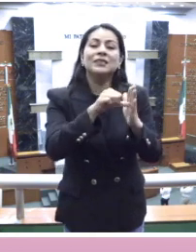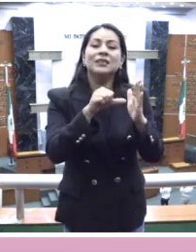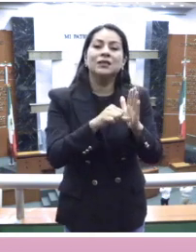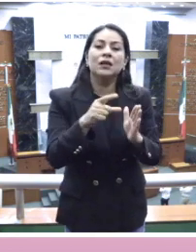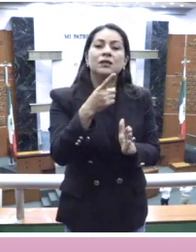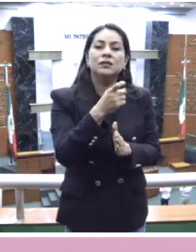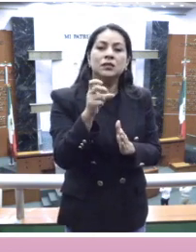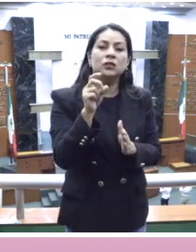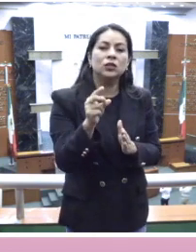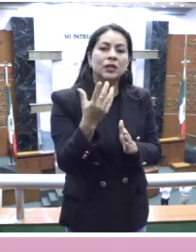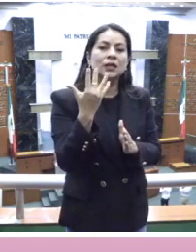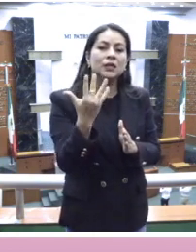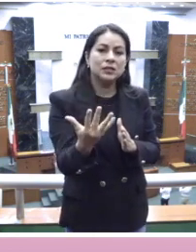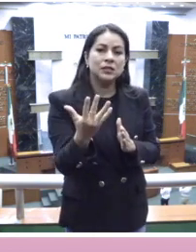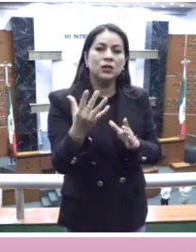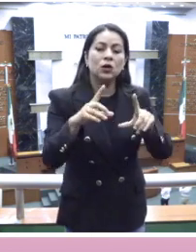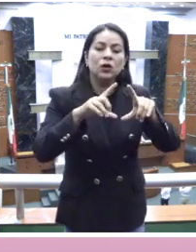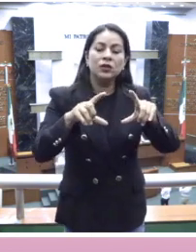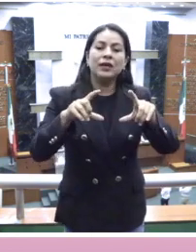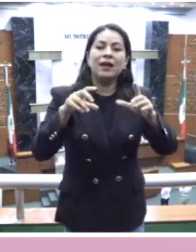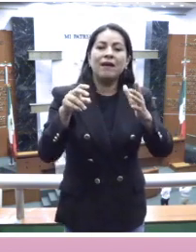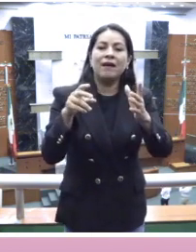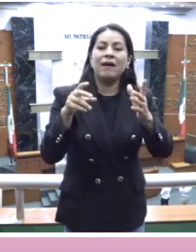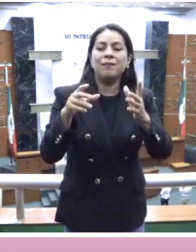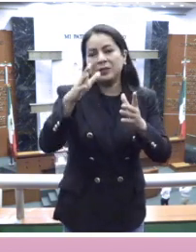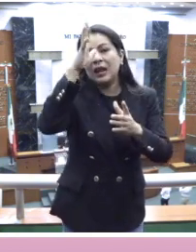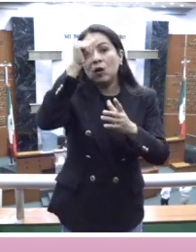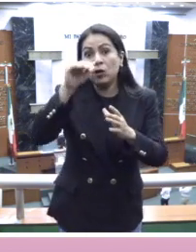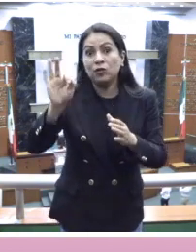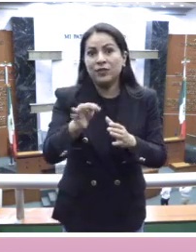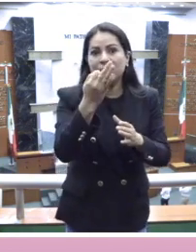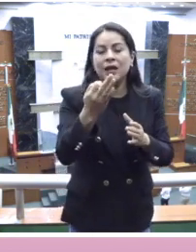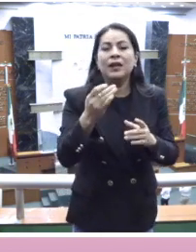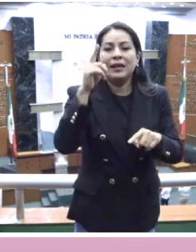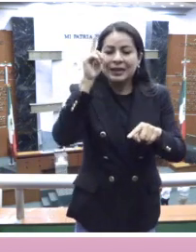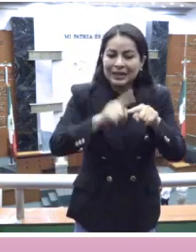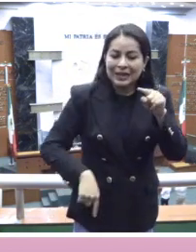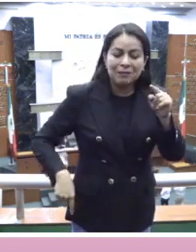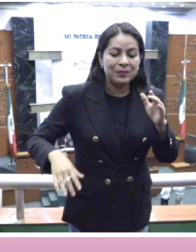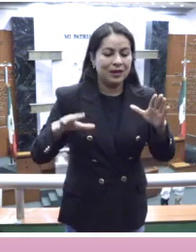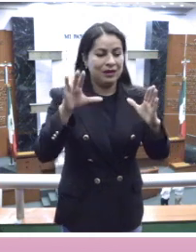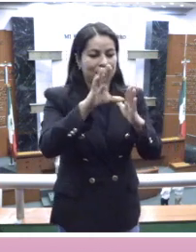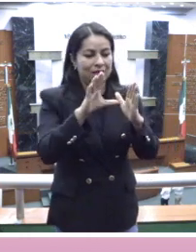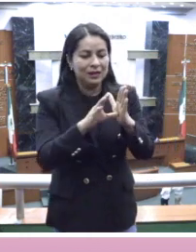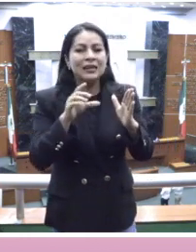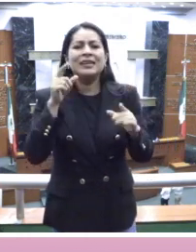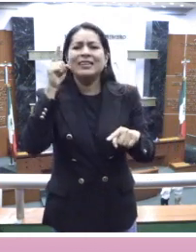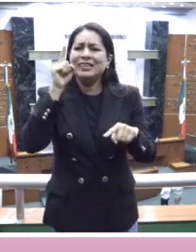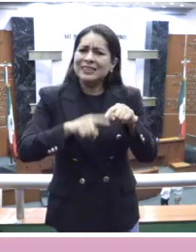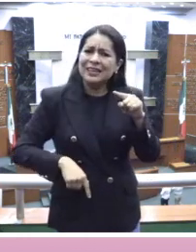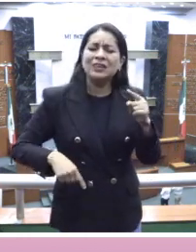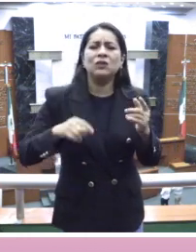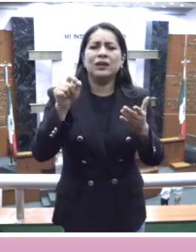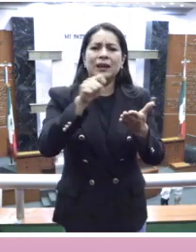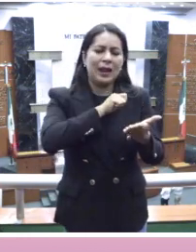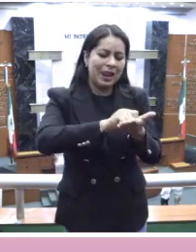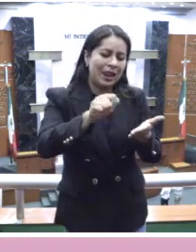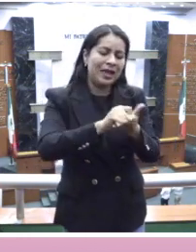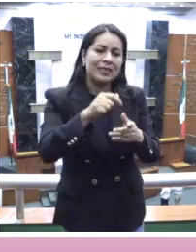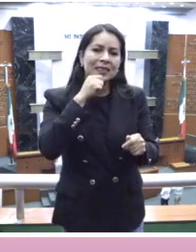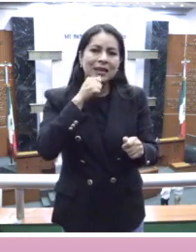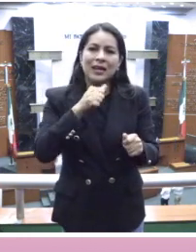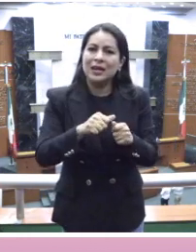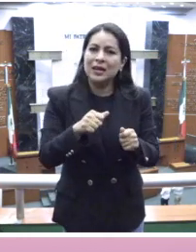artículo 135 del Pacto Federal. Evitar la inmovilidad jurídica, impidiendo que el texto original